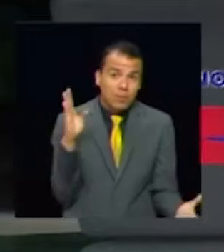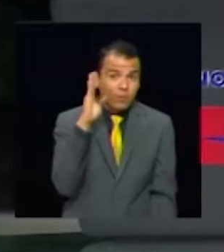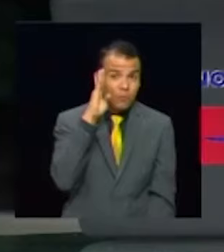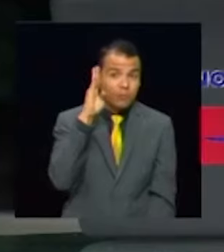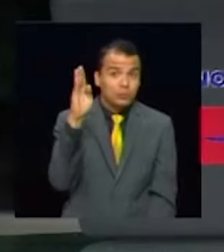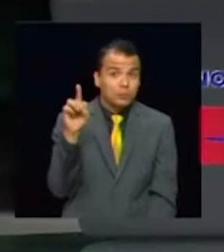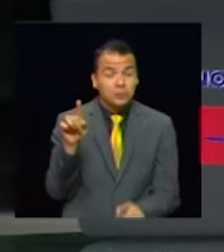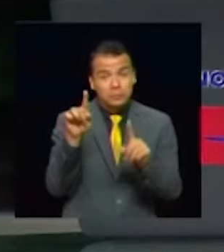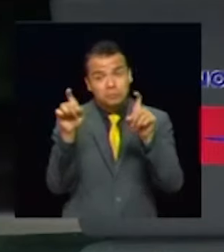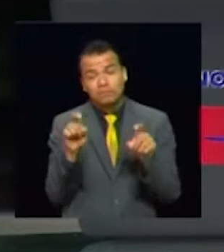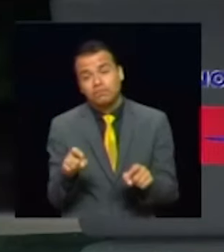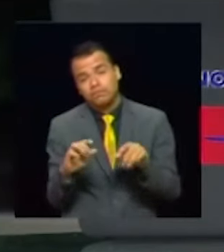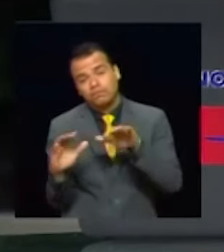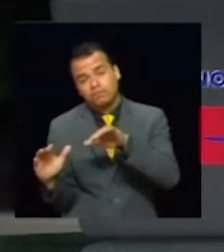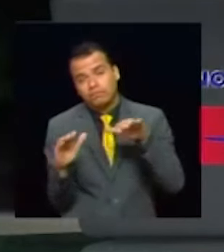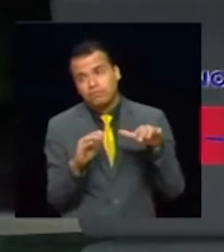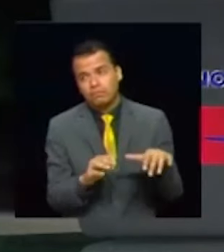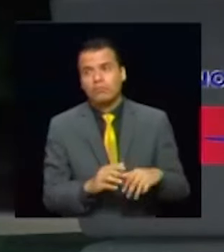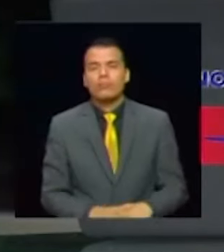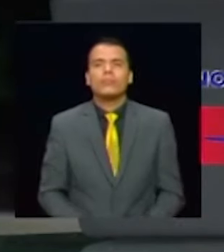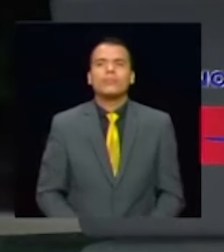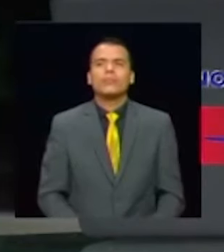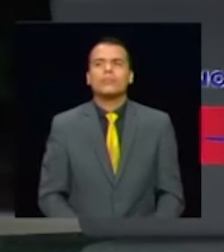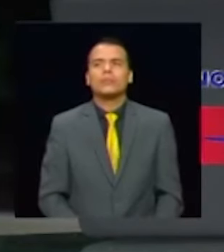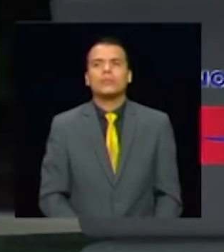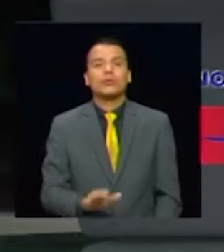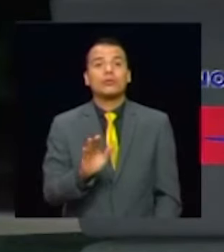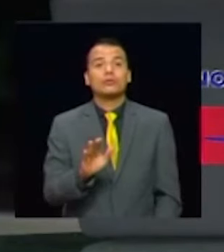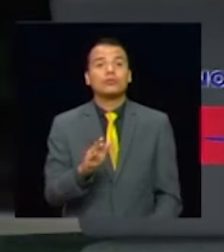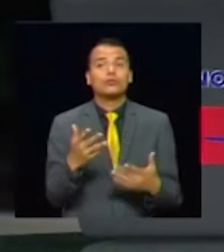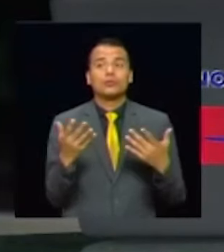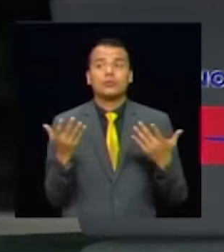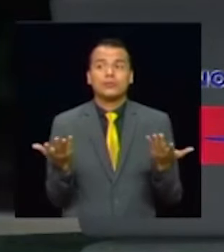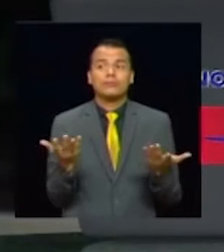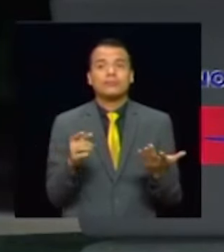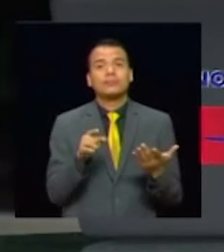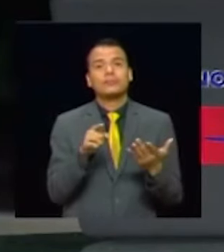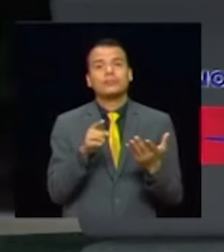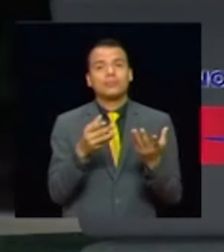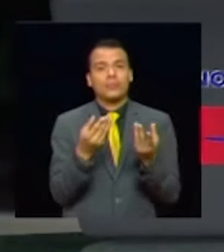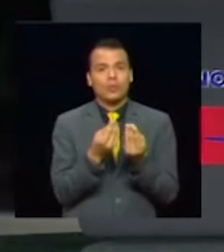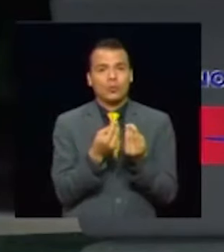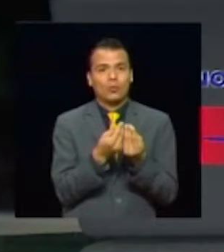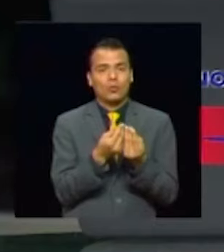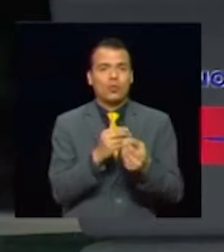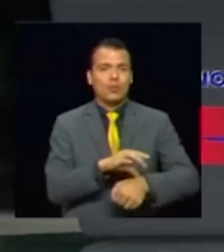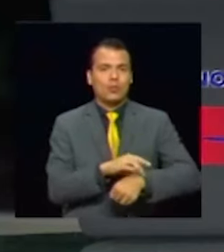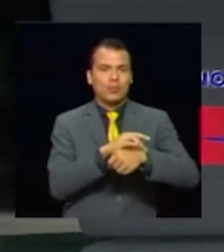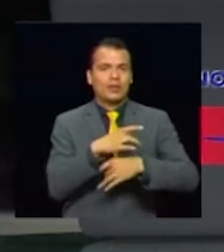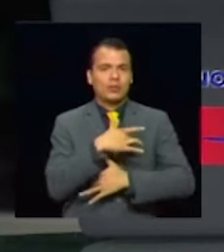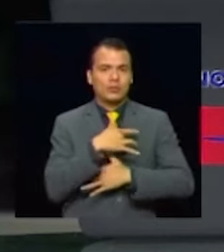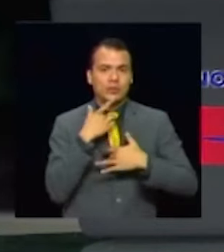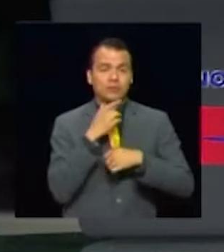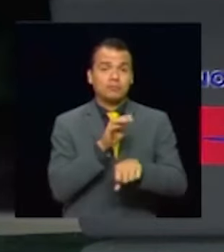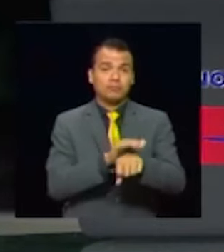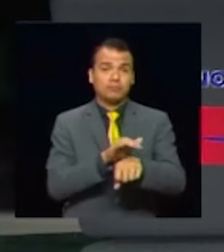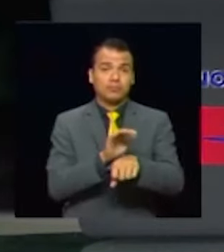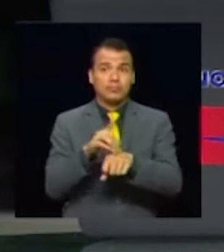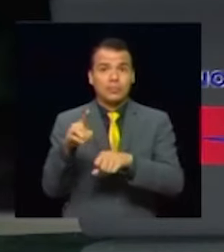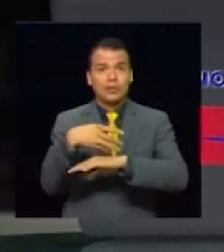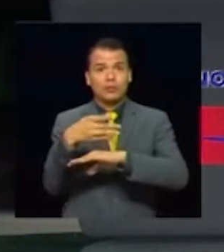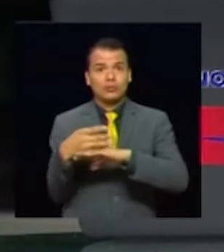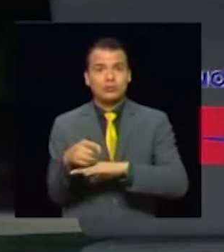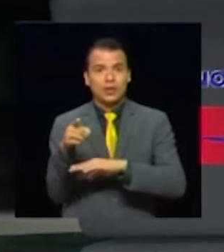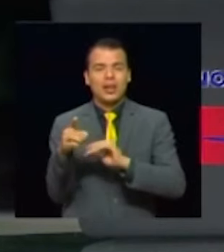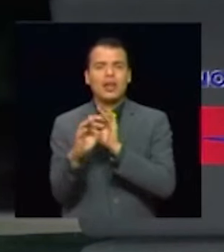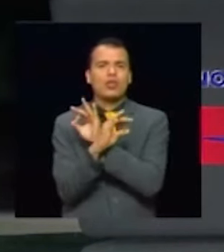estudio. Como un retroceso al mayor avance social en Colombia, califica el gremio que reúne a la CPS el retiro voluntario